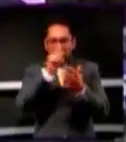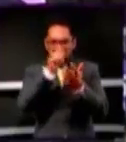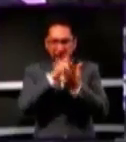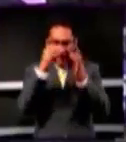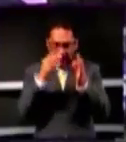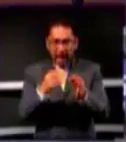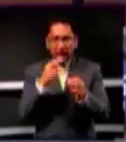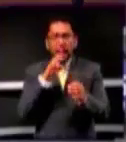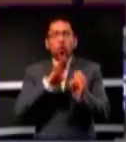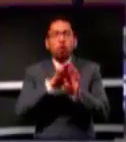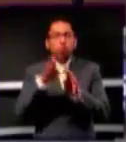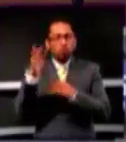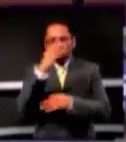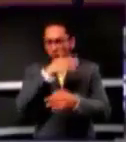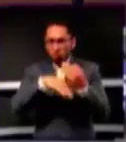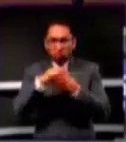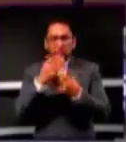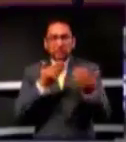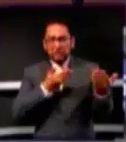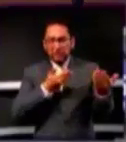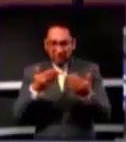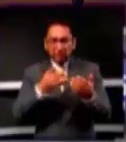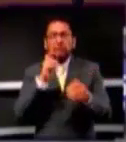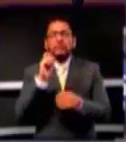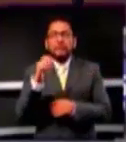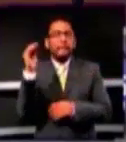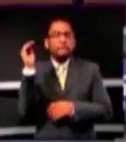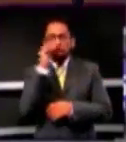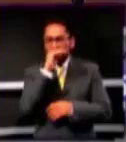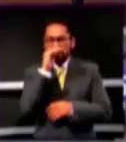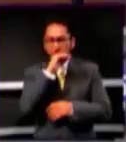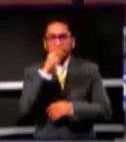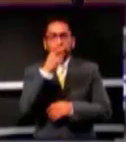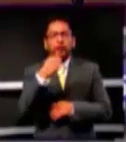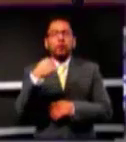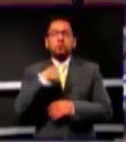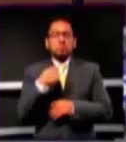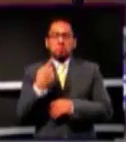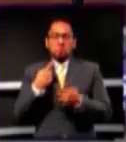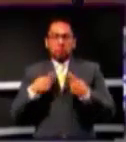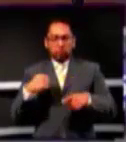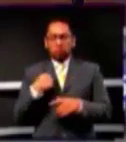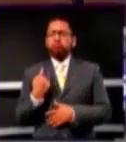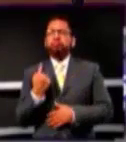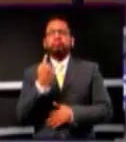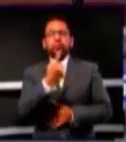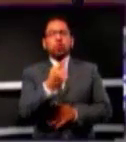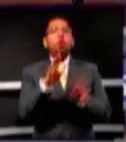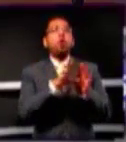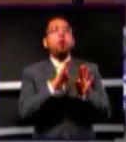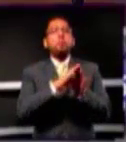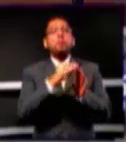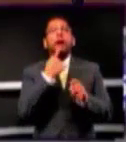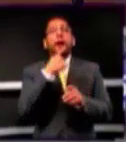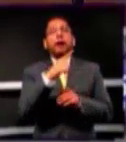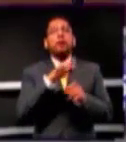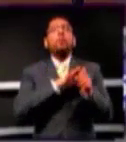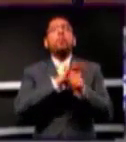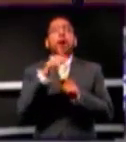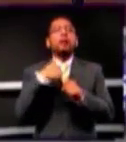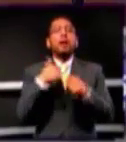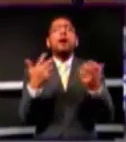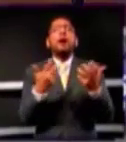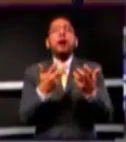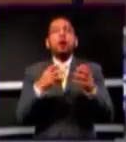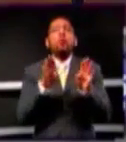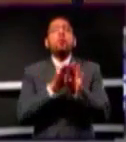Entonces, todos los servicios, insisto, son gratuitos por cuenta de la PRODECOM. Si yo soy un contribuyente, ¿cuál es el mecanismo de la queja o en este caso qué es el